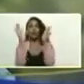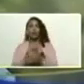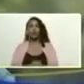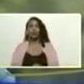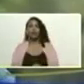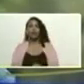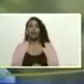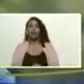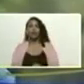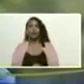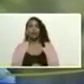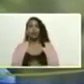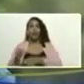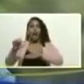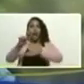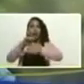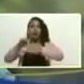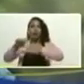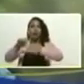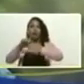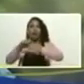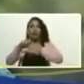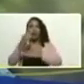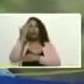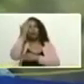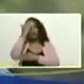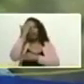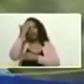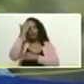el aceite para la unción